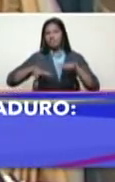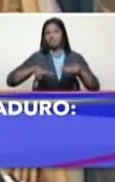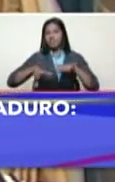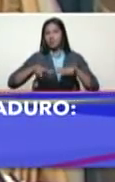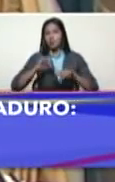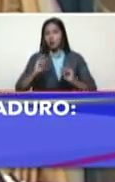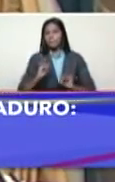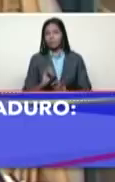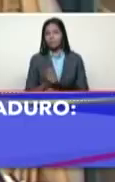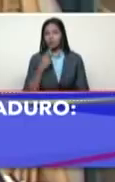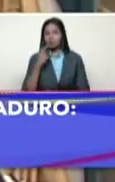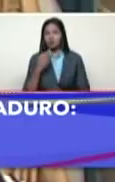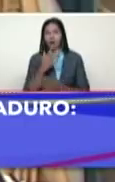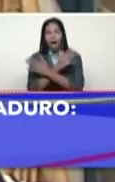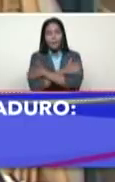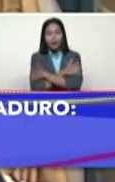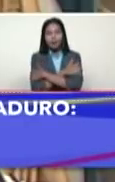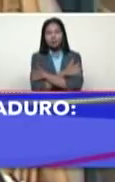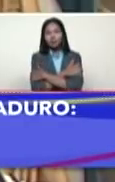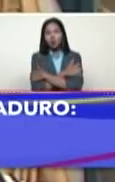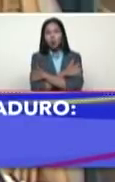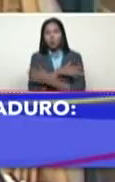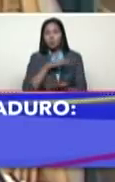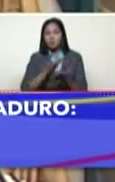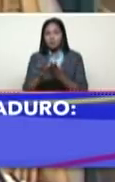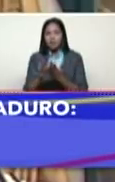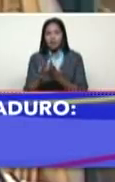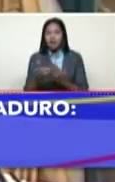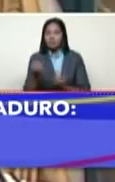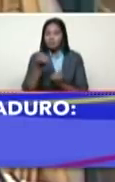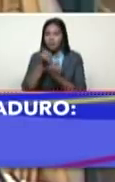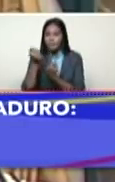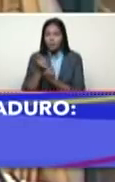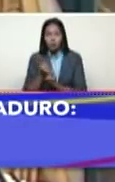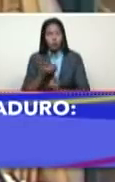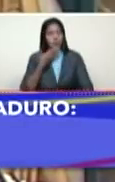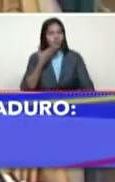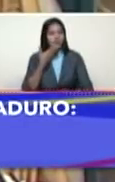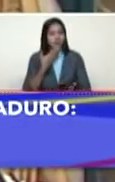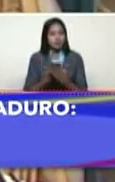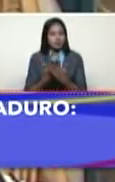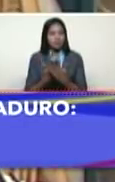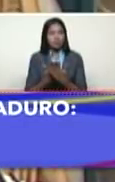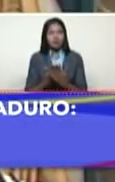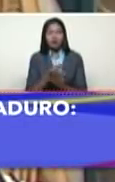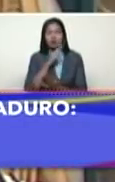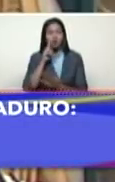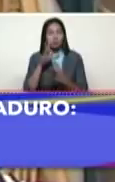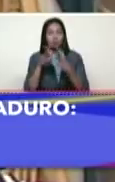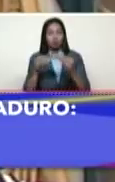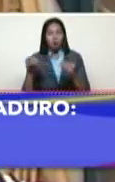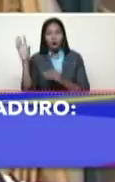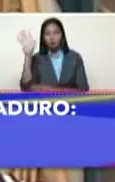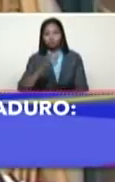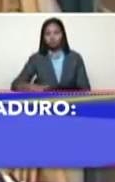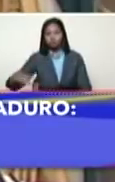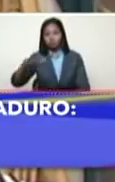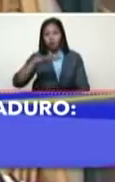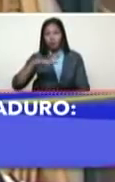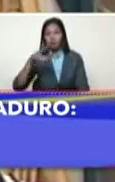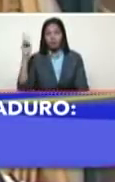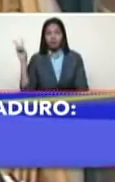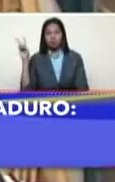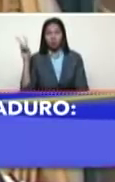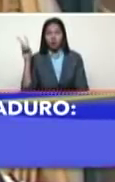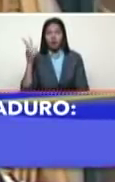solidaridad, de apoyo, de respaldo, de agradecimiento a nombre del pueblo de Venezuela al